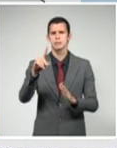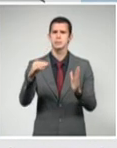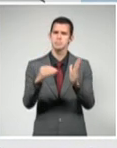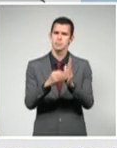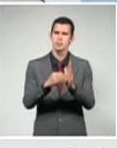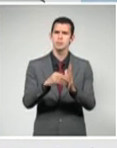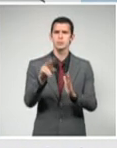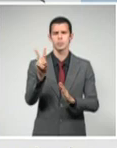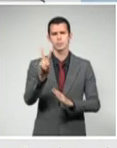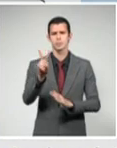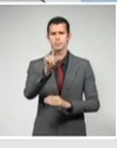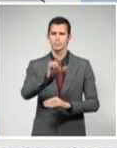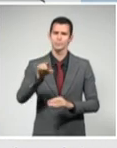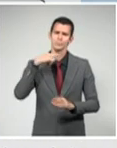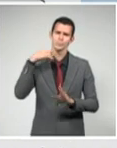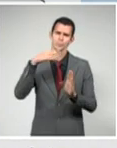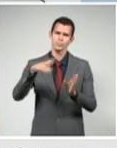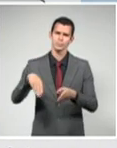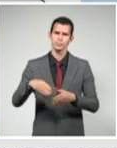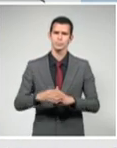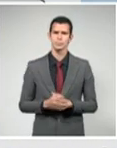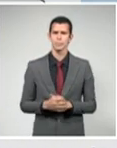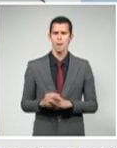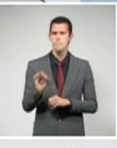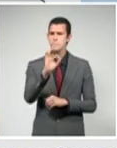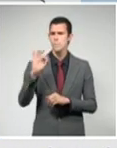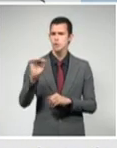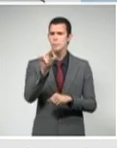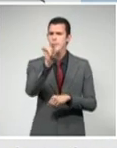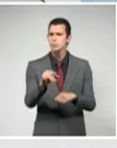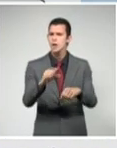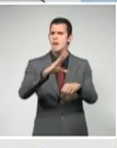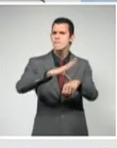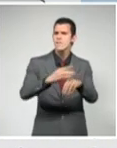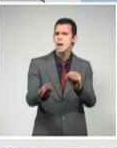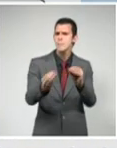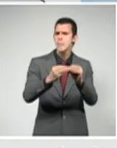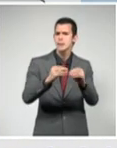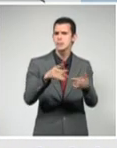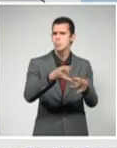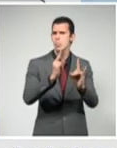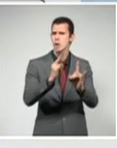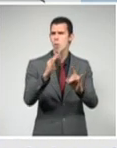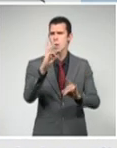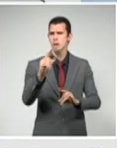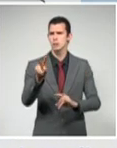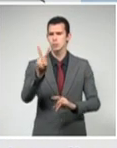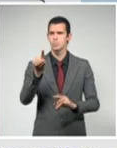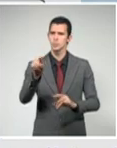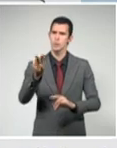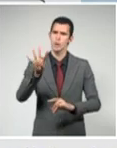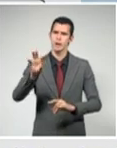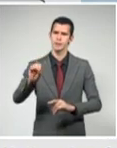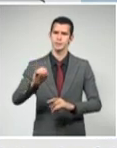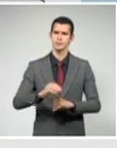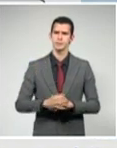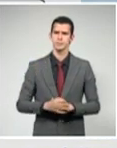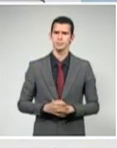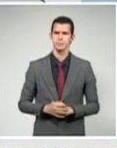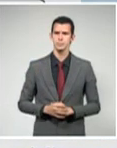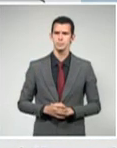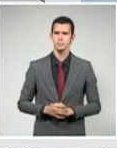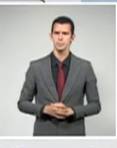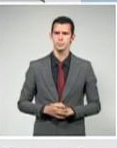1.315.222 y una letalidad que es más alta que la del mundo de 2,40 en el día de